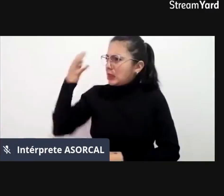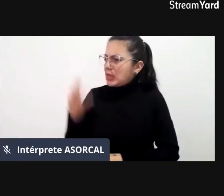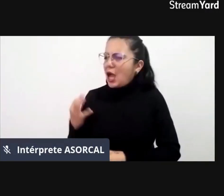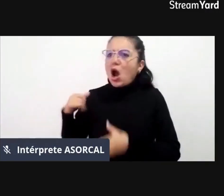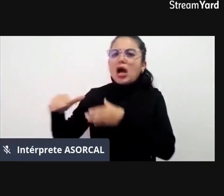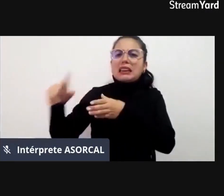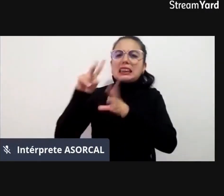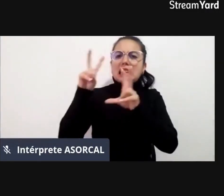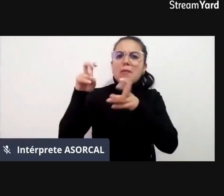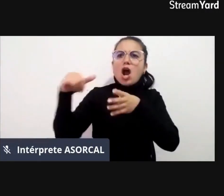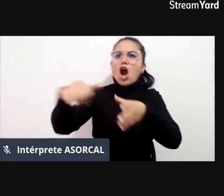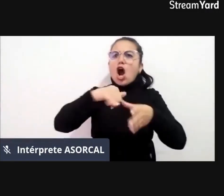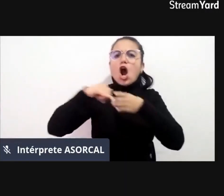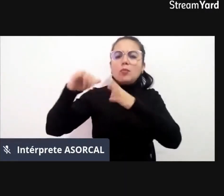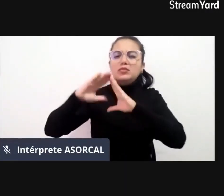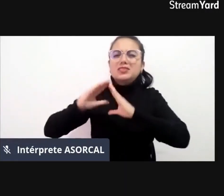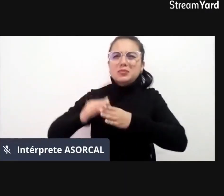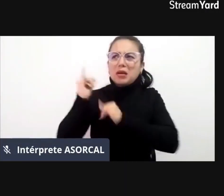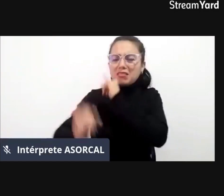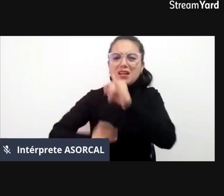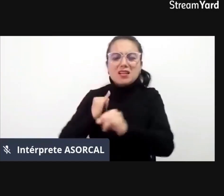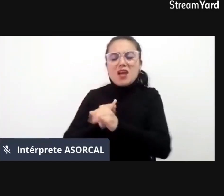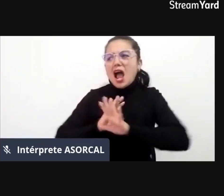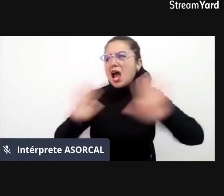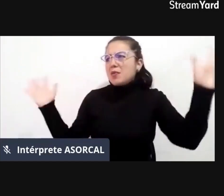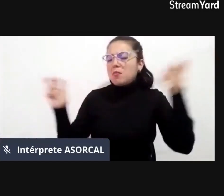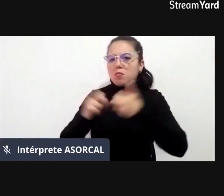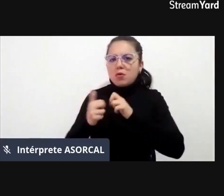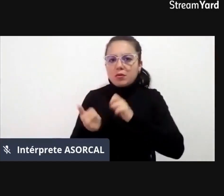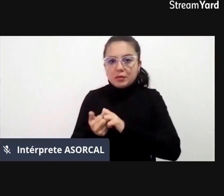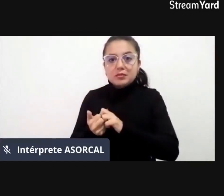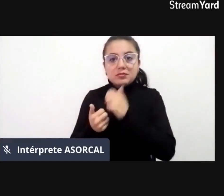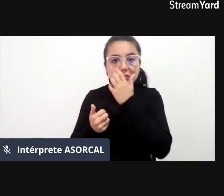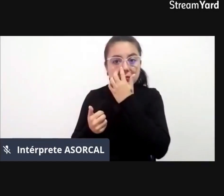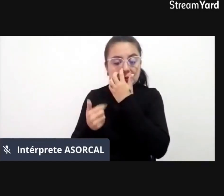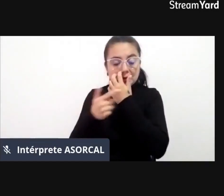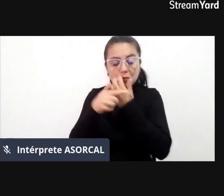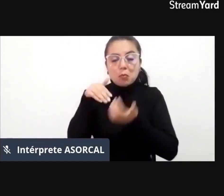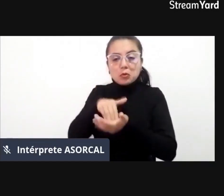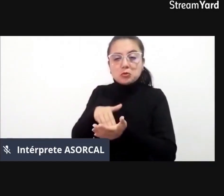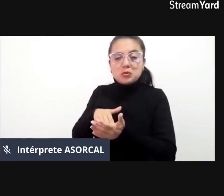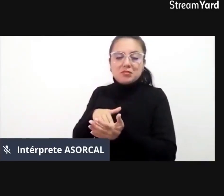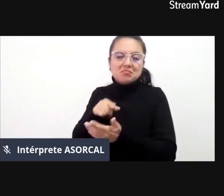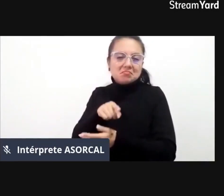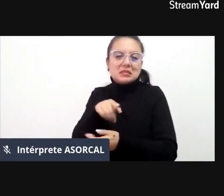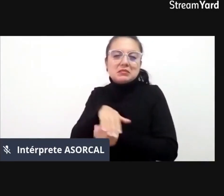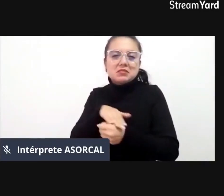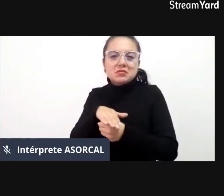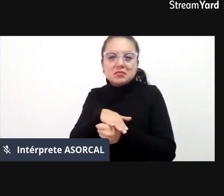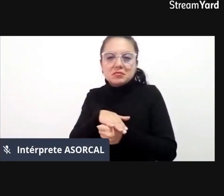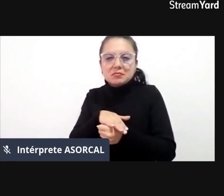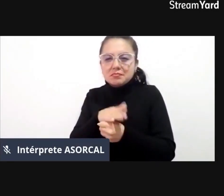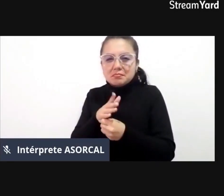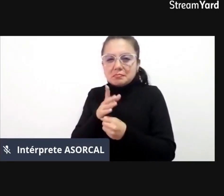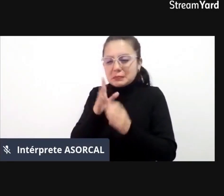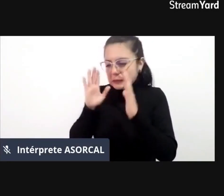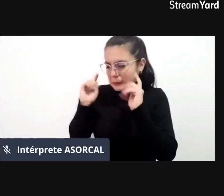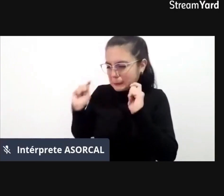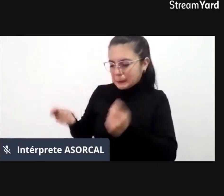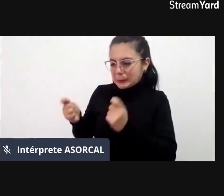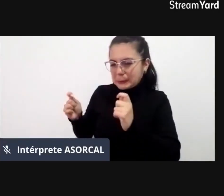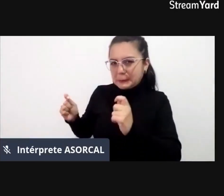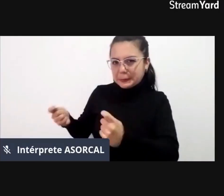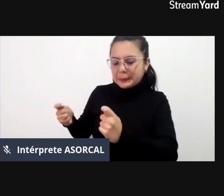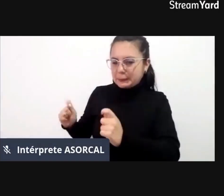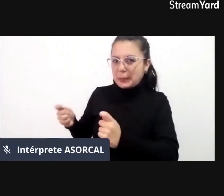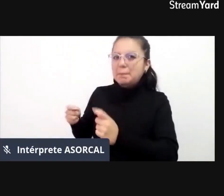la efervescencia popular con concesiones que nadie atendía o con represiones cada vez más